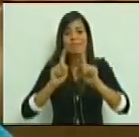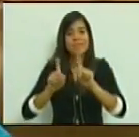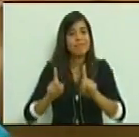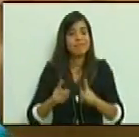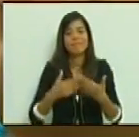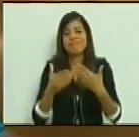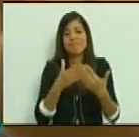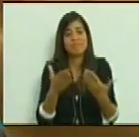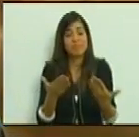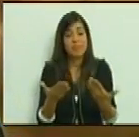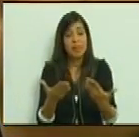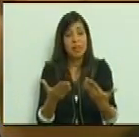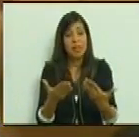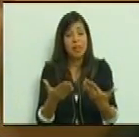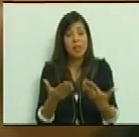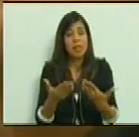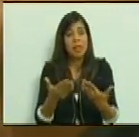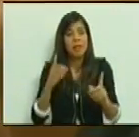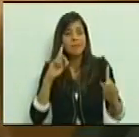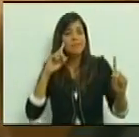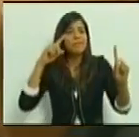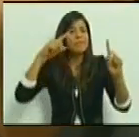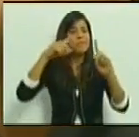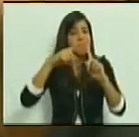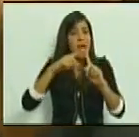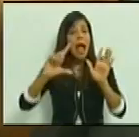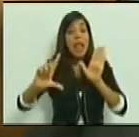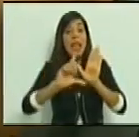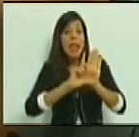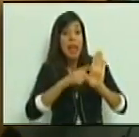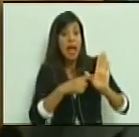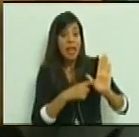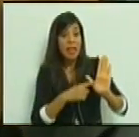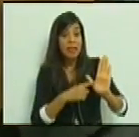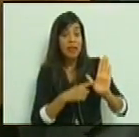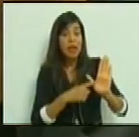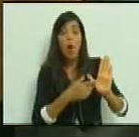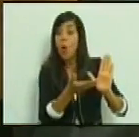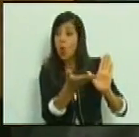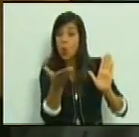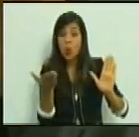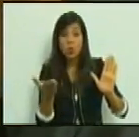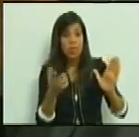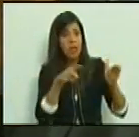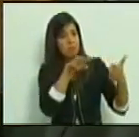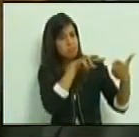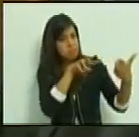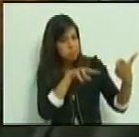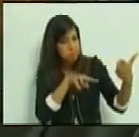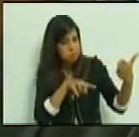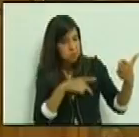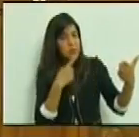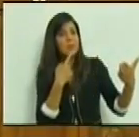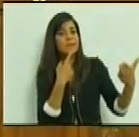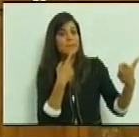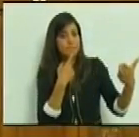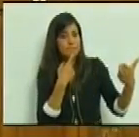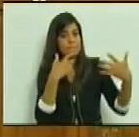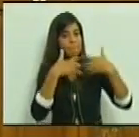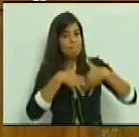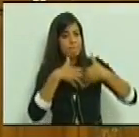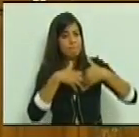Entonces, creo que el espíritu de esta ley, que ustedes con toda seguridad van